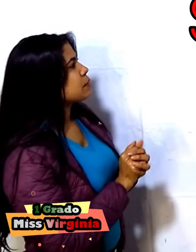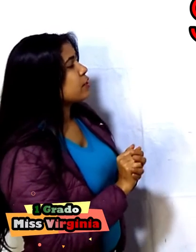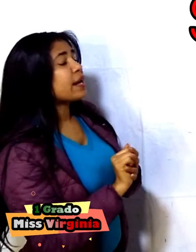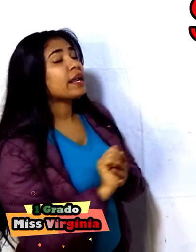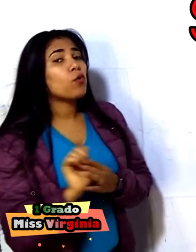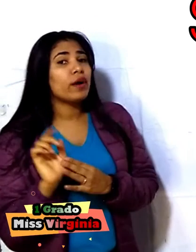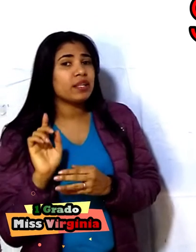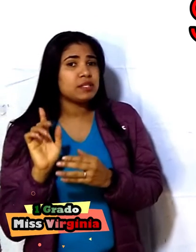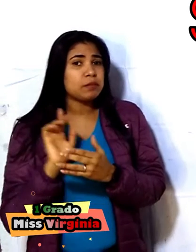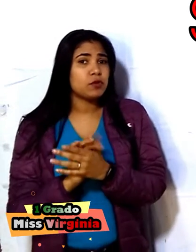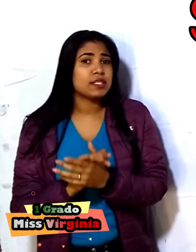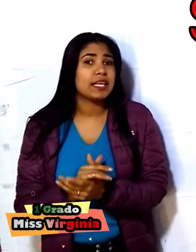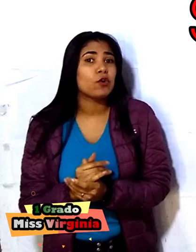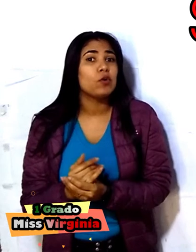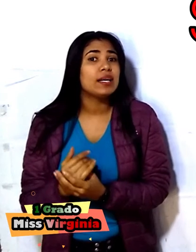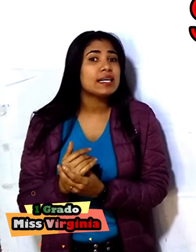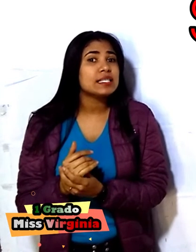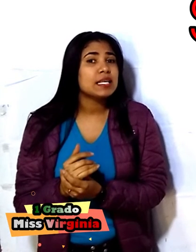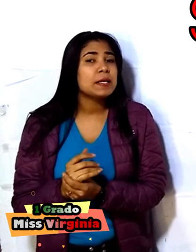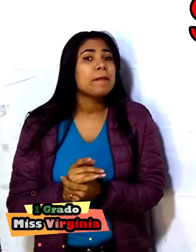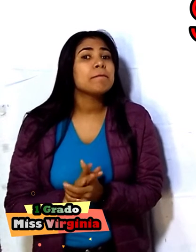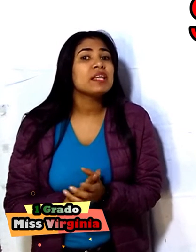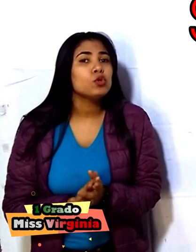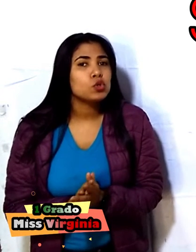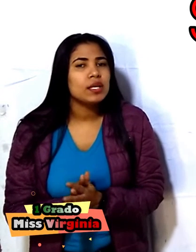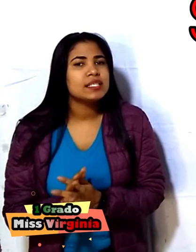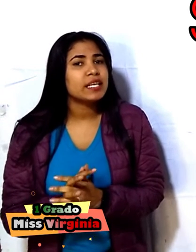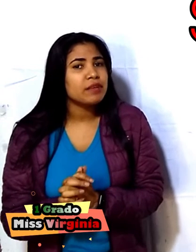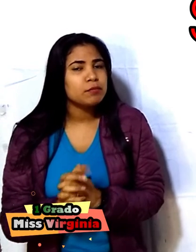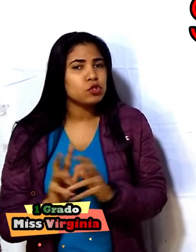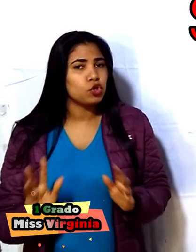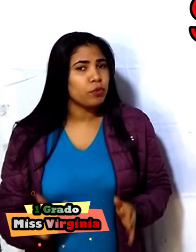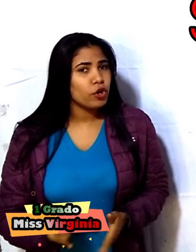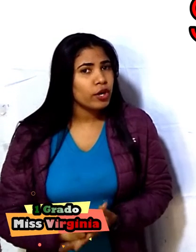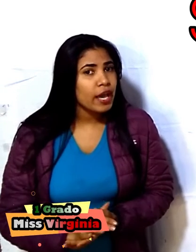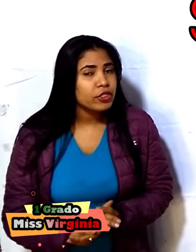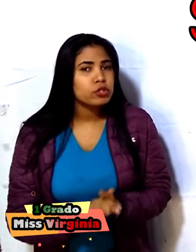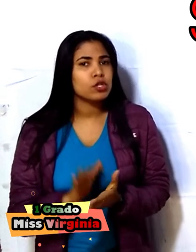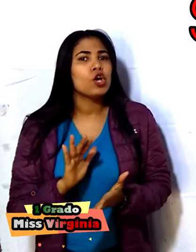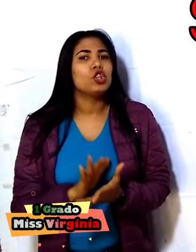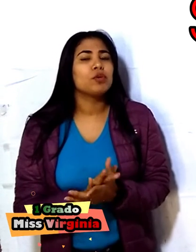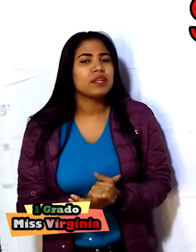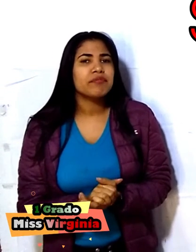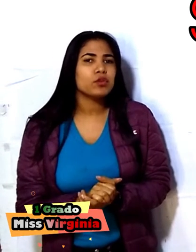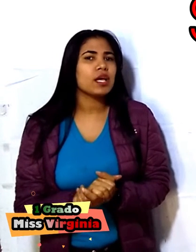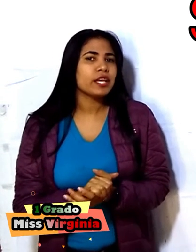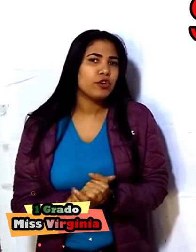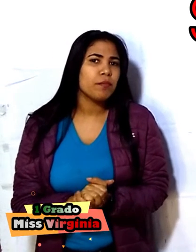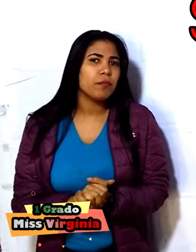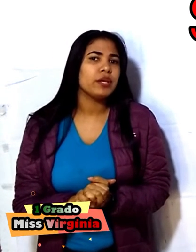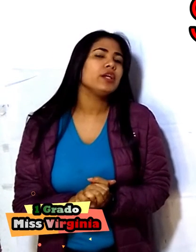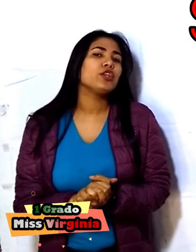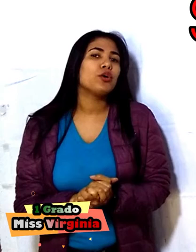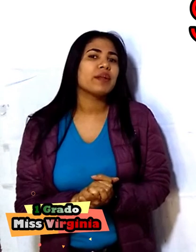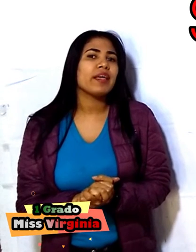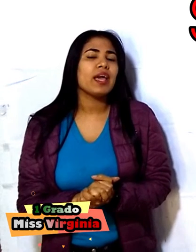Entonces, mis amores, recuerden, mis amores, que con las minúscula escribimos nombre de objetos, nombre de frutas